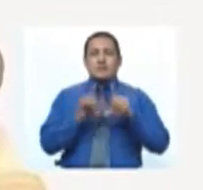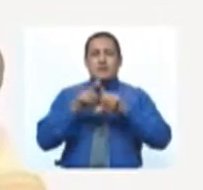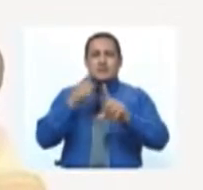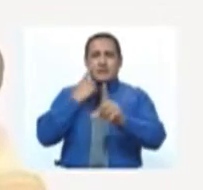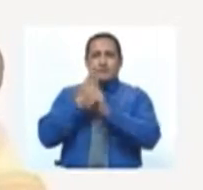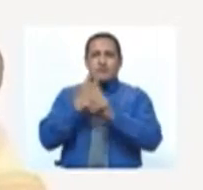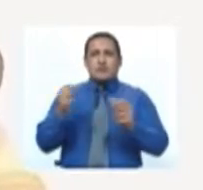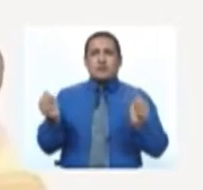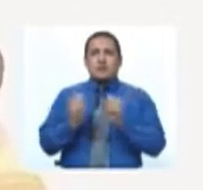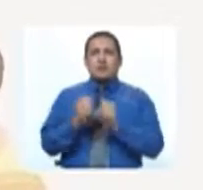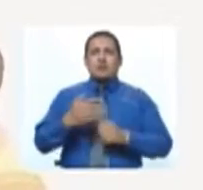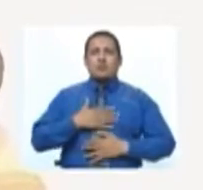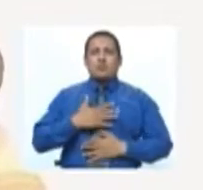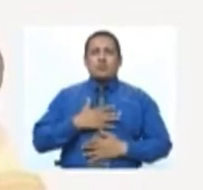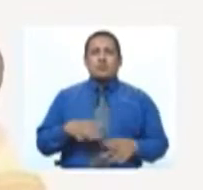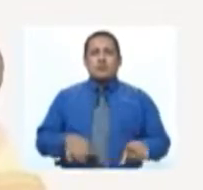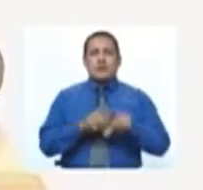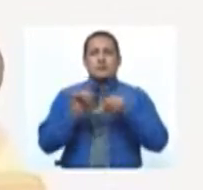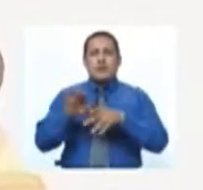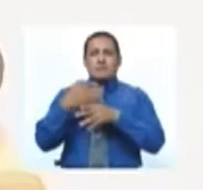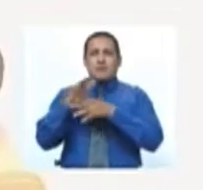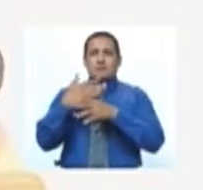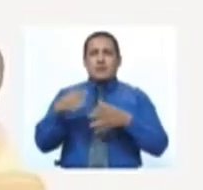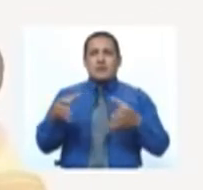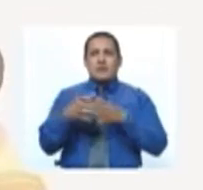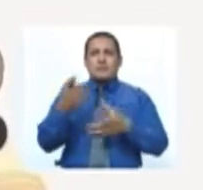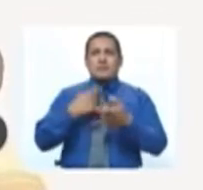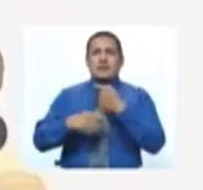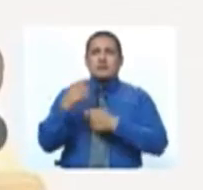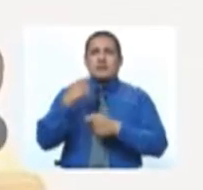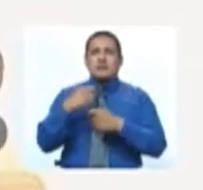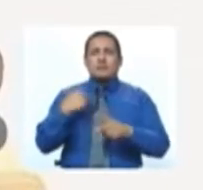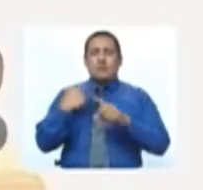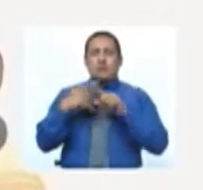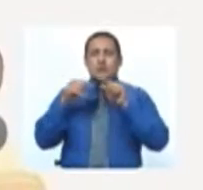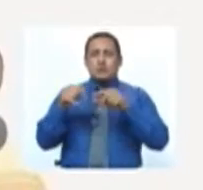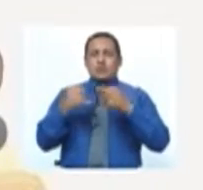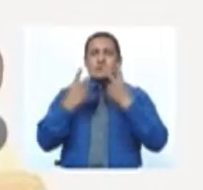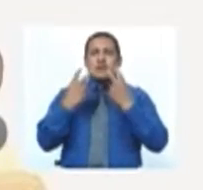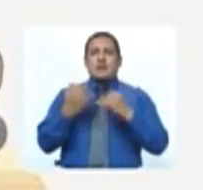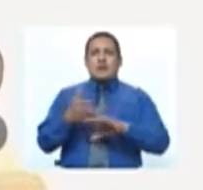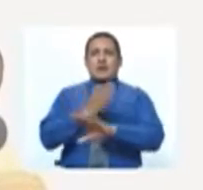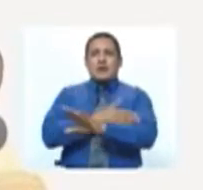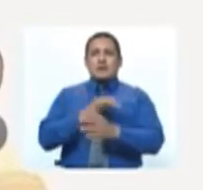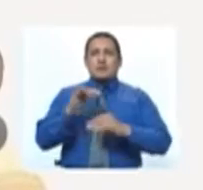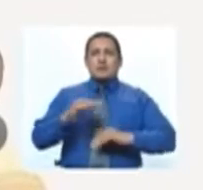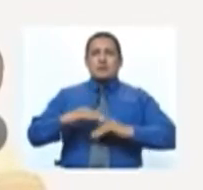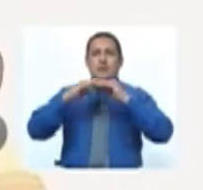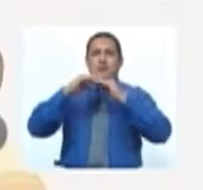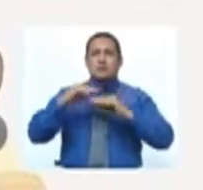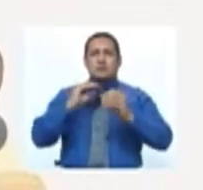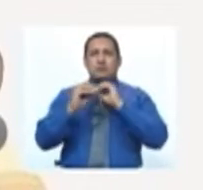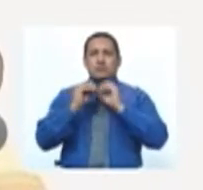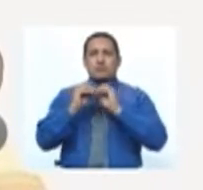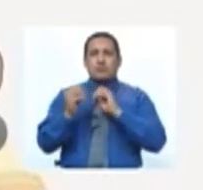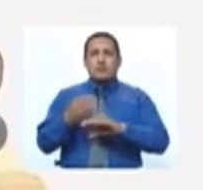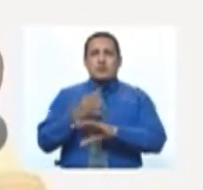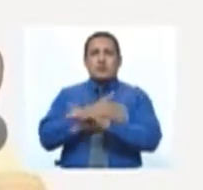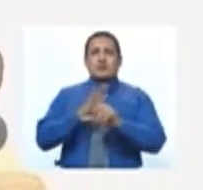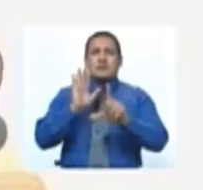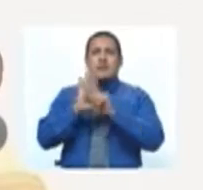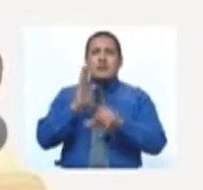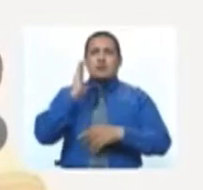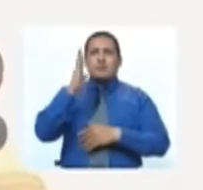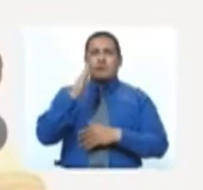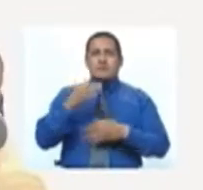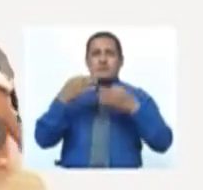manera directa en lo relativo a participar en subastas públicas. Por lo tanto, ahí hay una limitación y una restricción que la ley